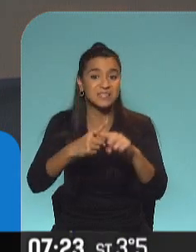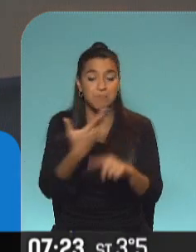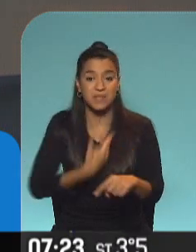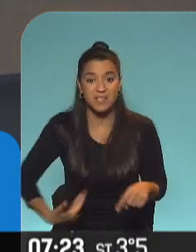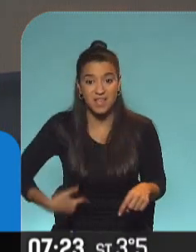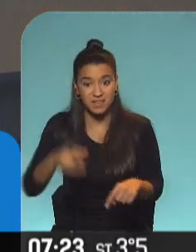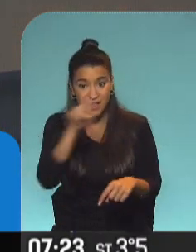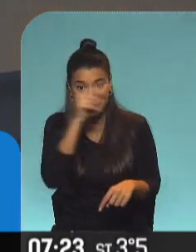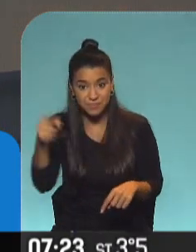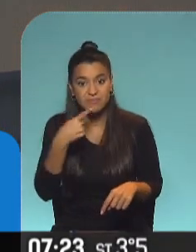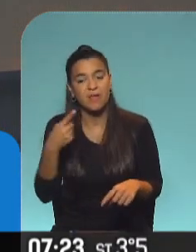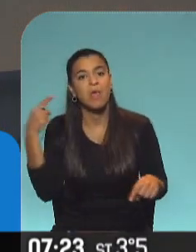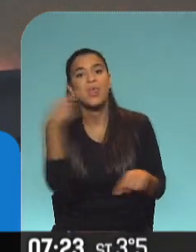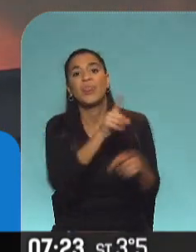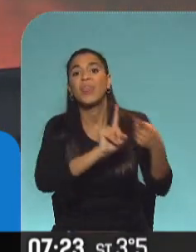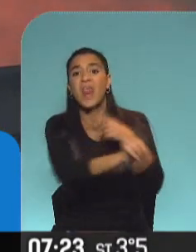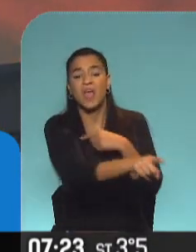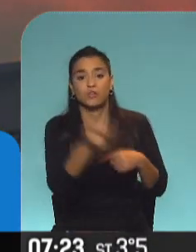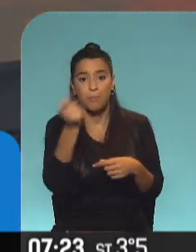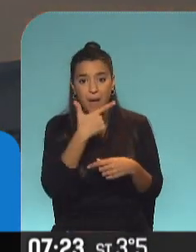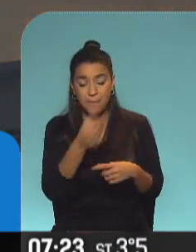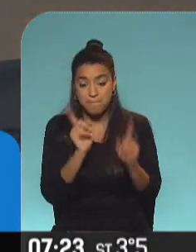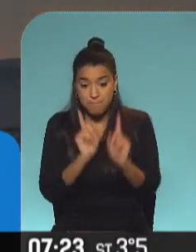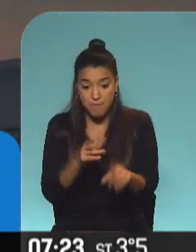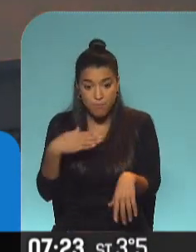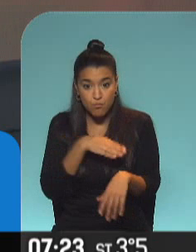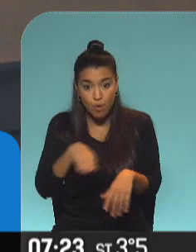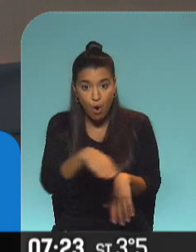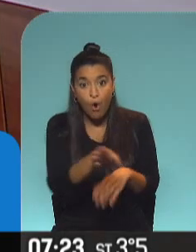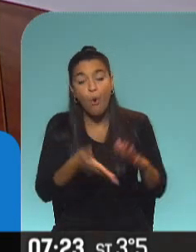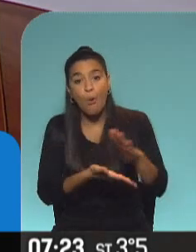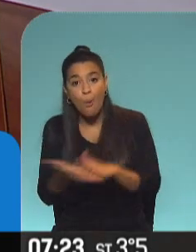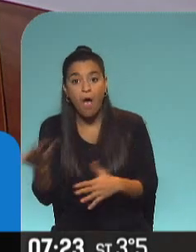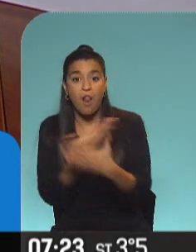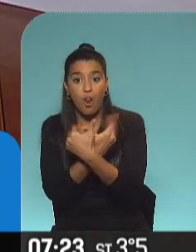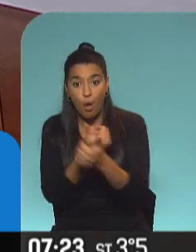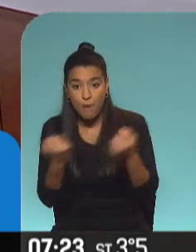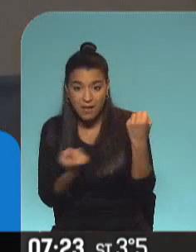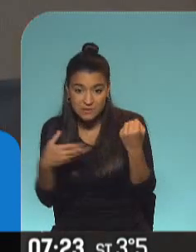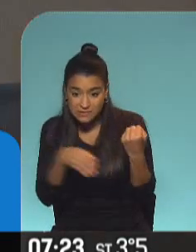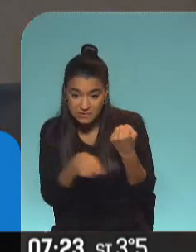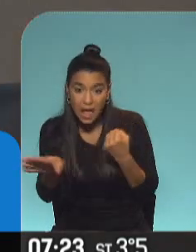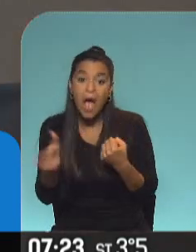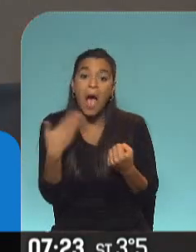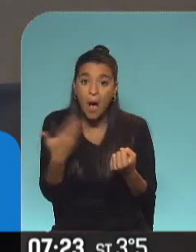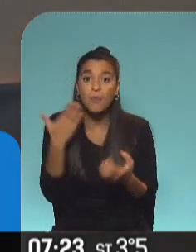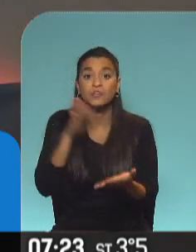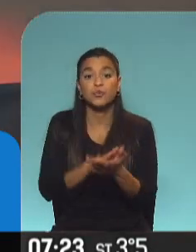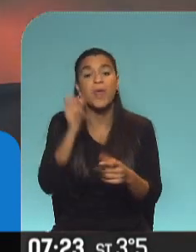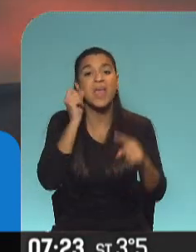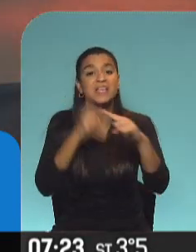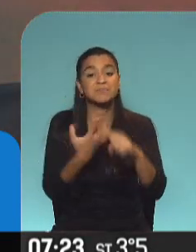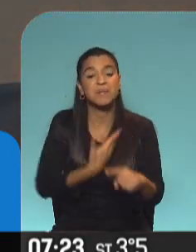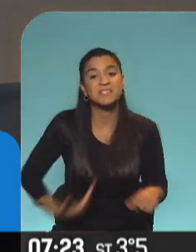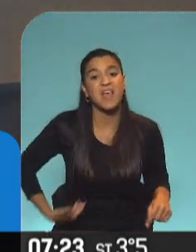referencia directamente a Mauricio Macri. Mientras se dirigía a Lomas de Zamora, habló del expresidente